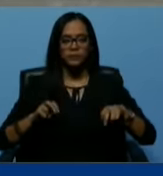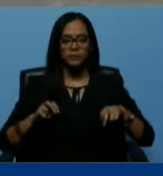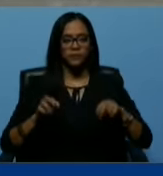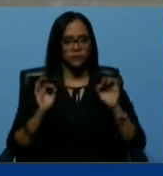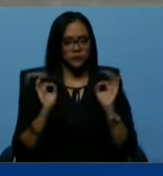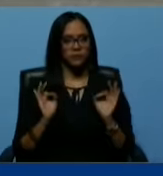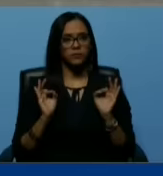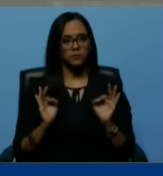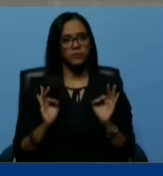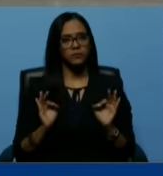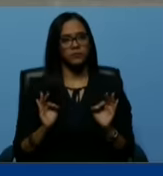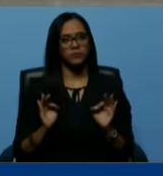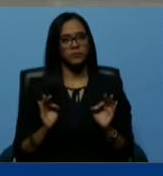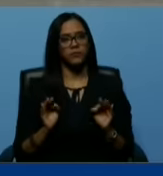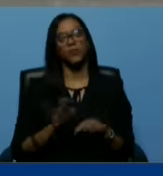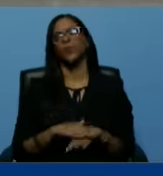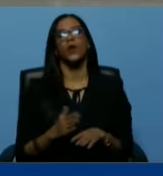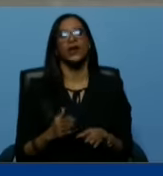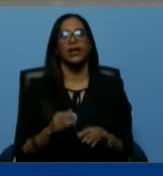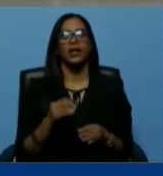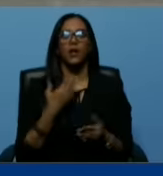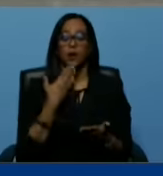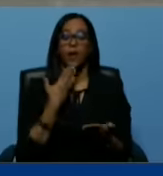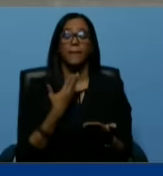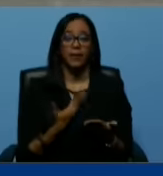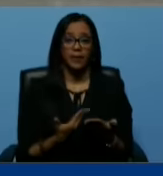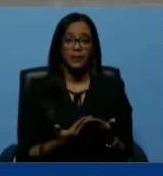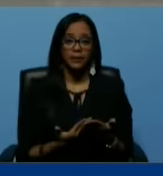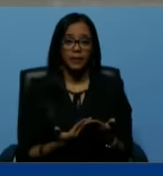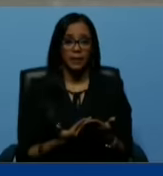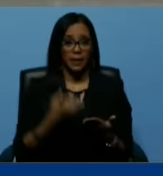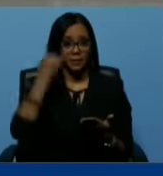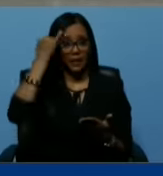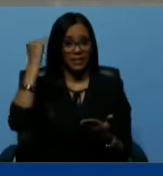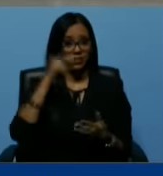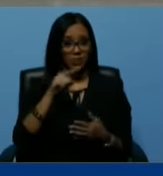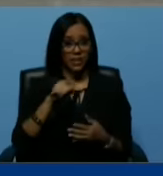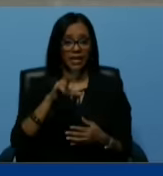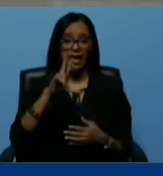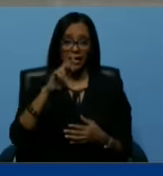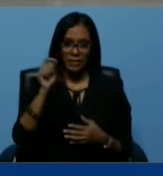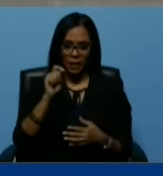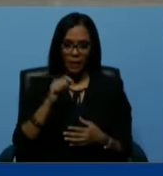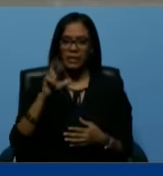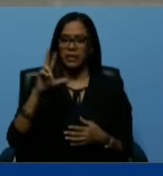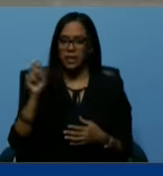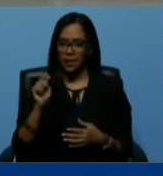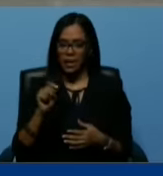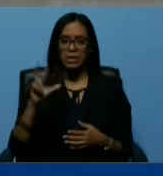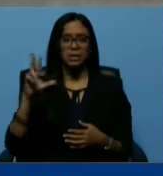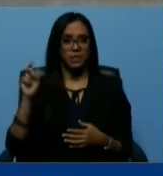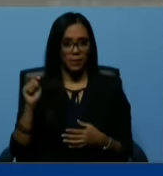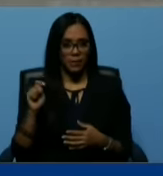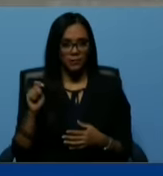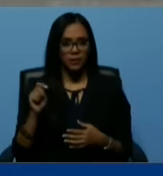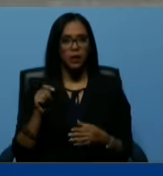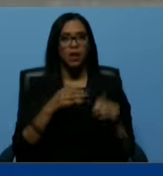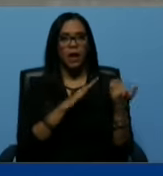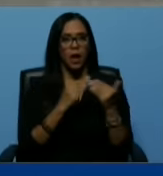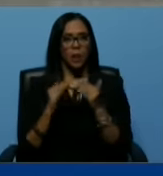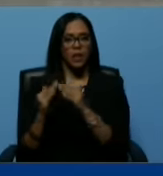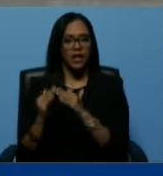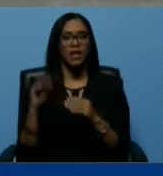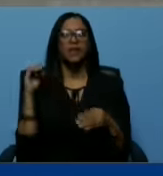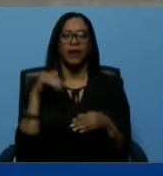precisamente, porque esto nos va a permitir, imagínense ustedes, trimestralmente, las comunidades van a